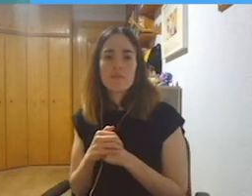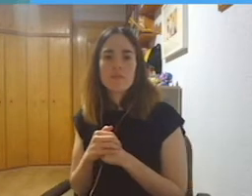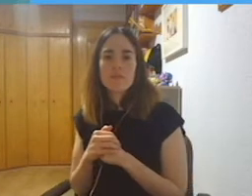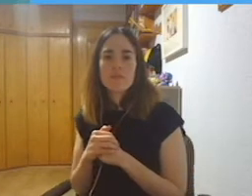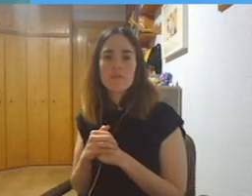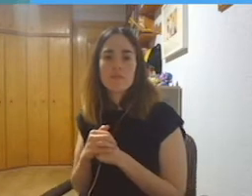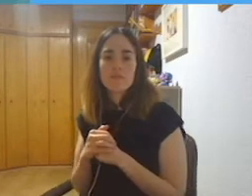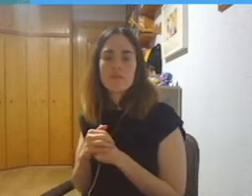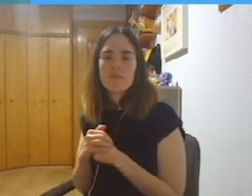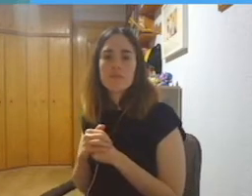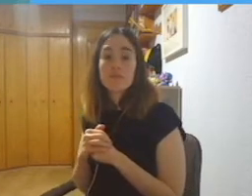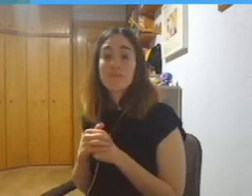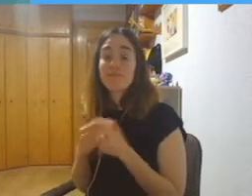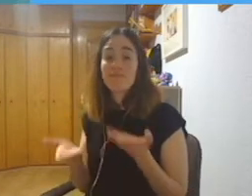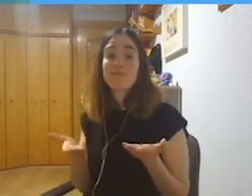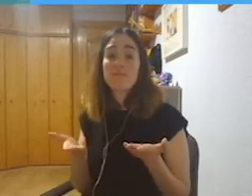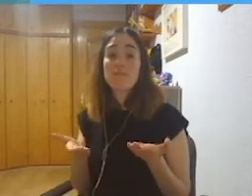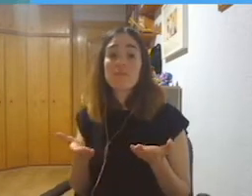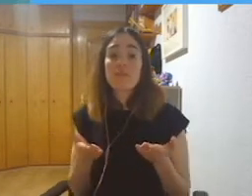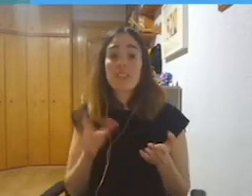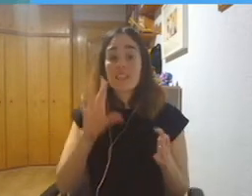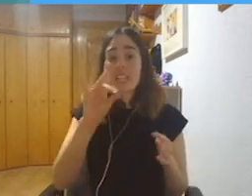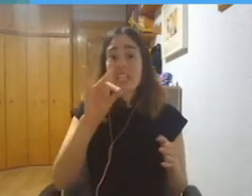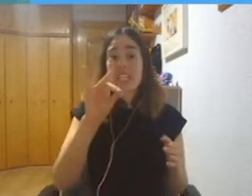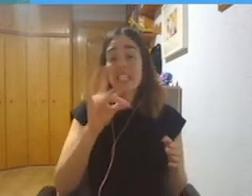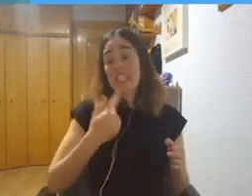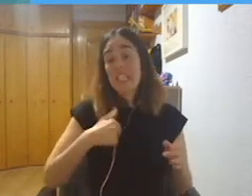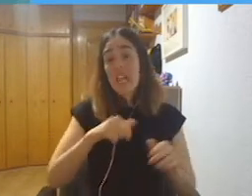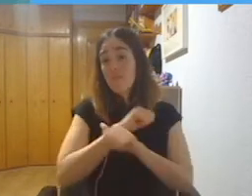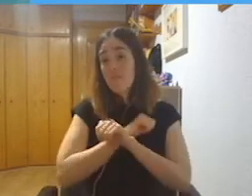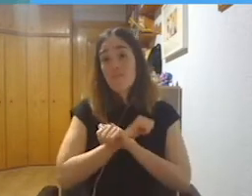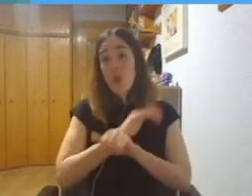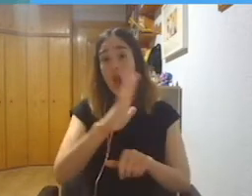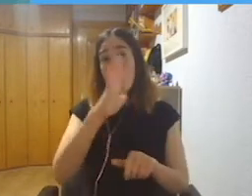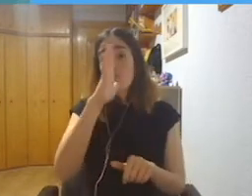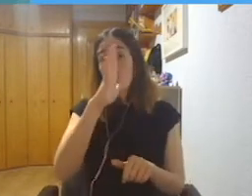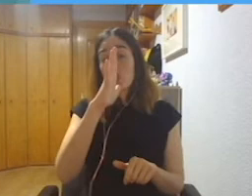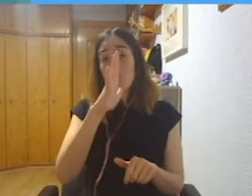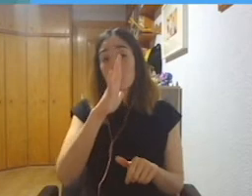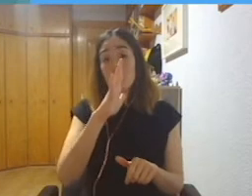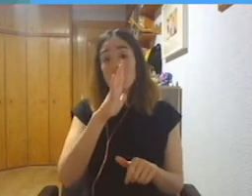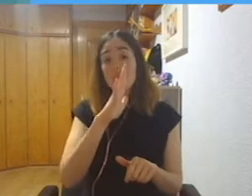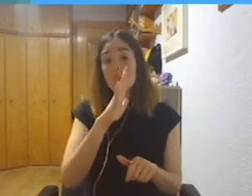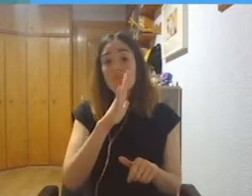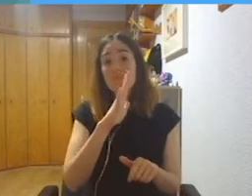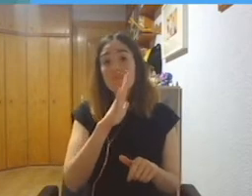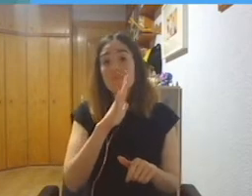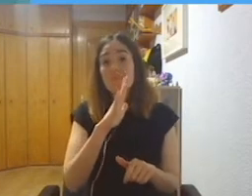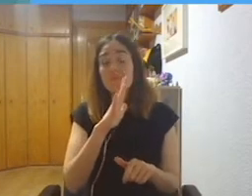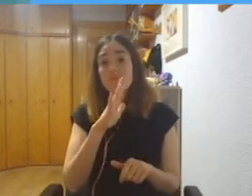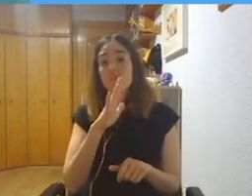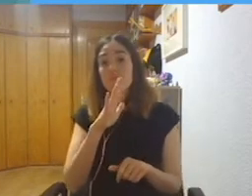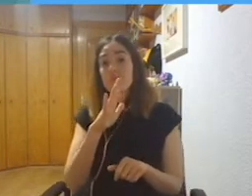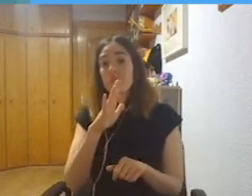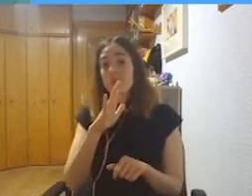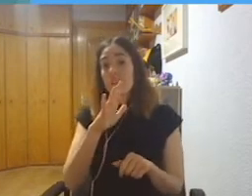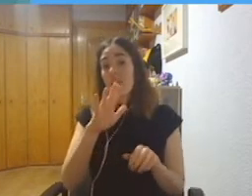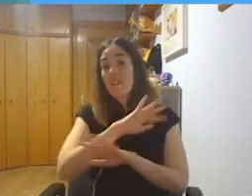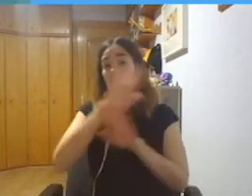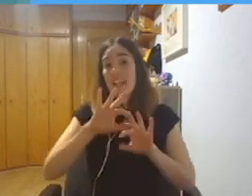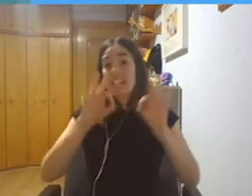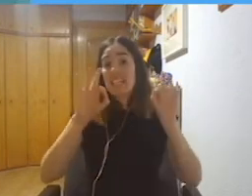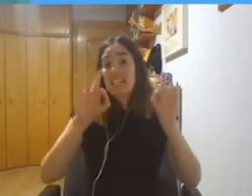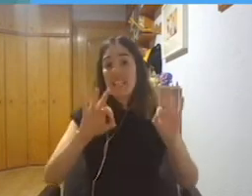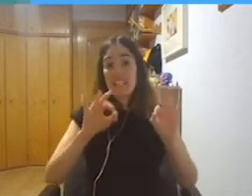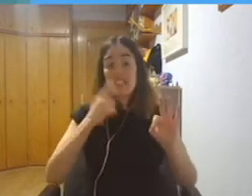Bueno, pues se esperaba porque al fin y al cabo es lo que es lo que hay. Y